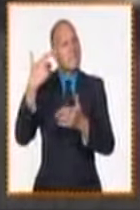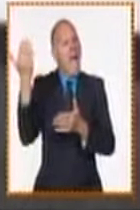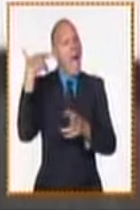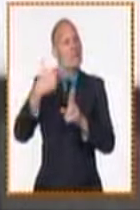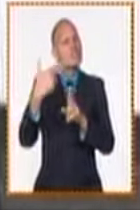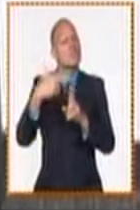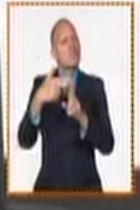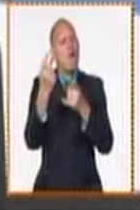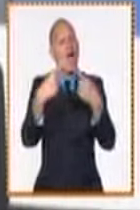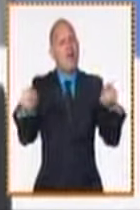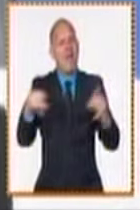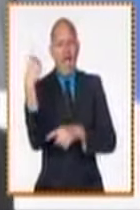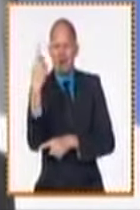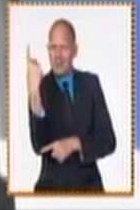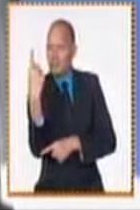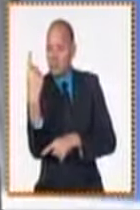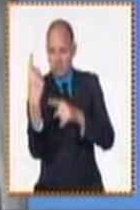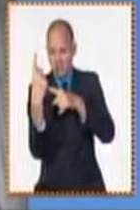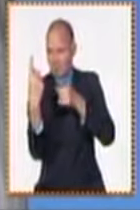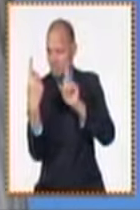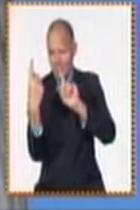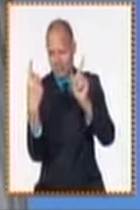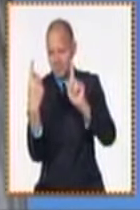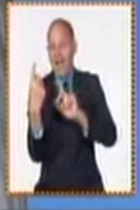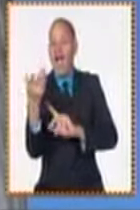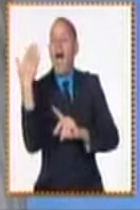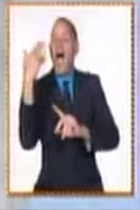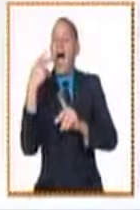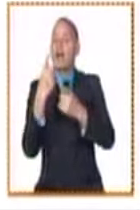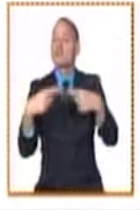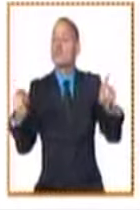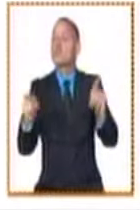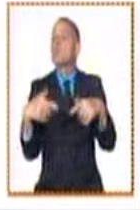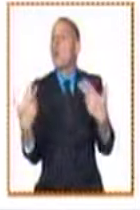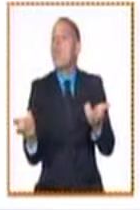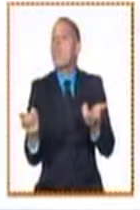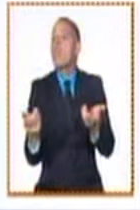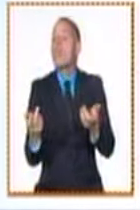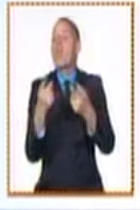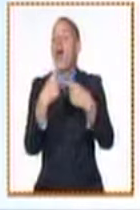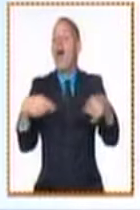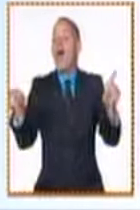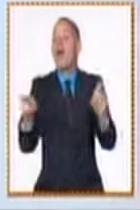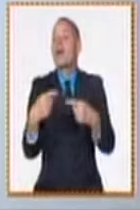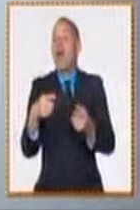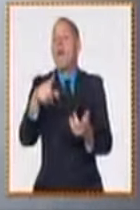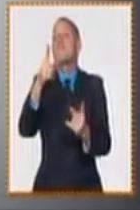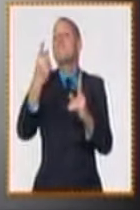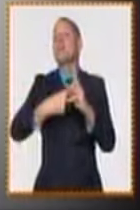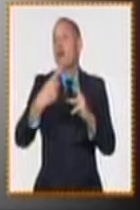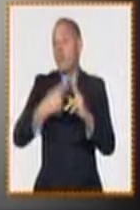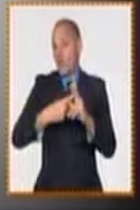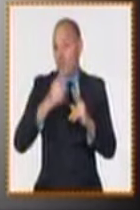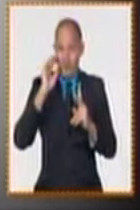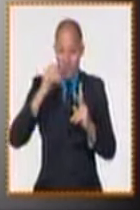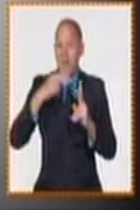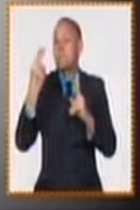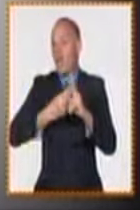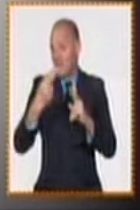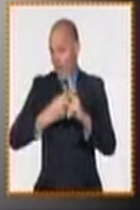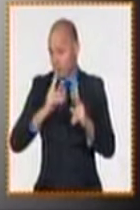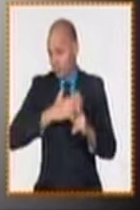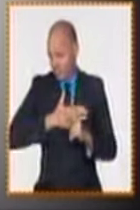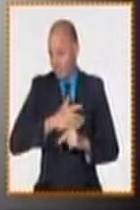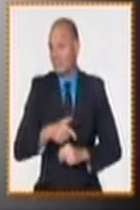la tradición de la Marsellesa francesa y otros himnos en América que ellos dominaban muy bien, porque estamos